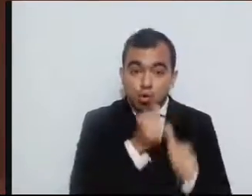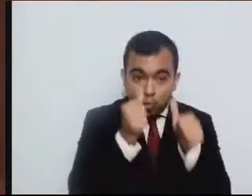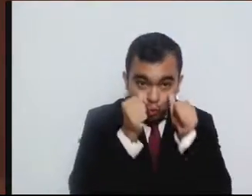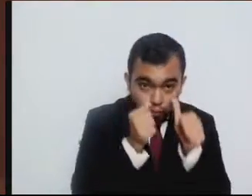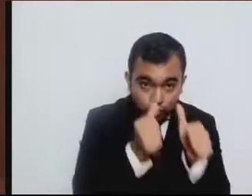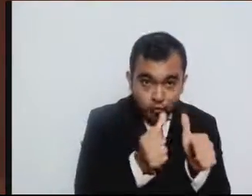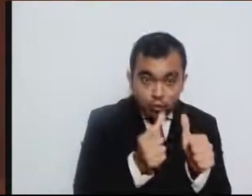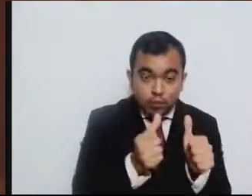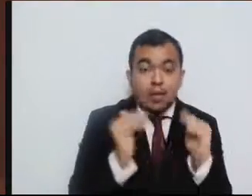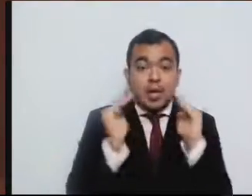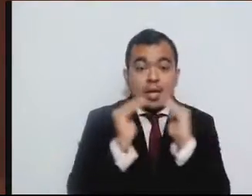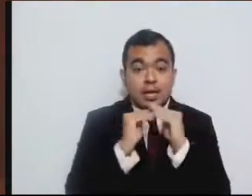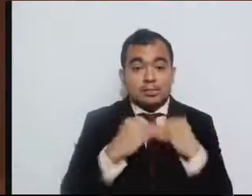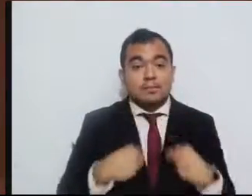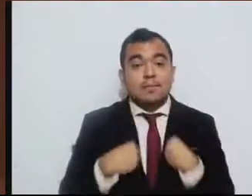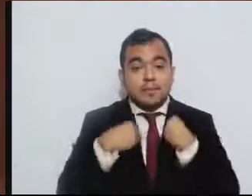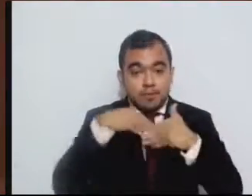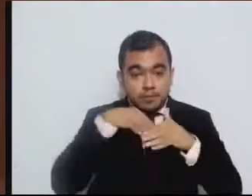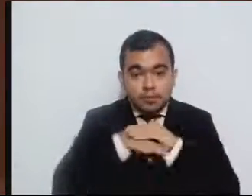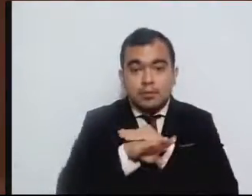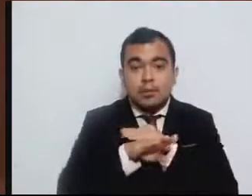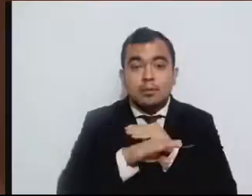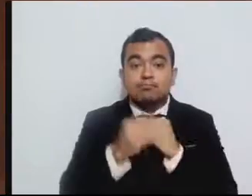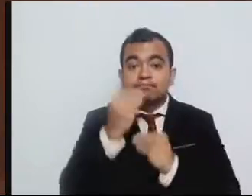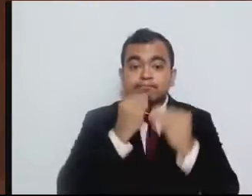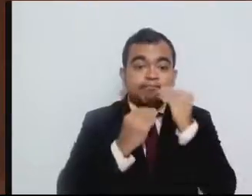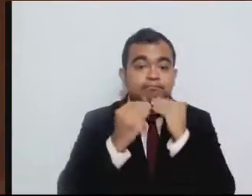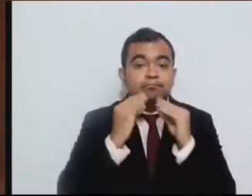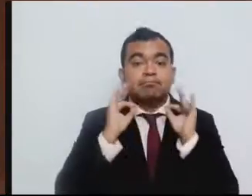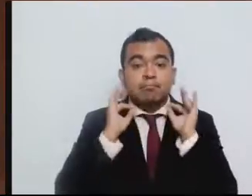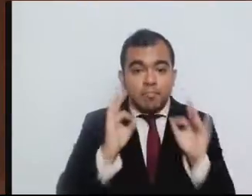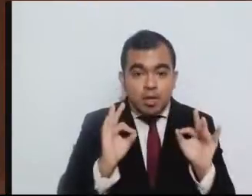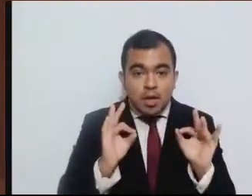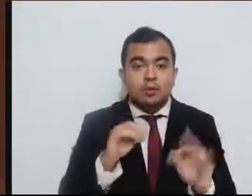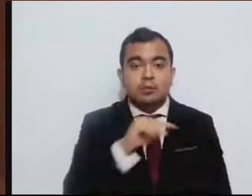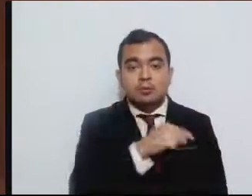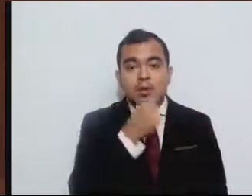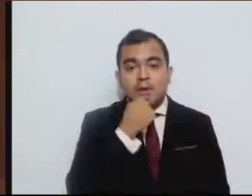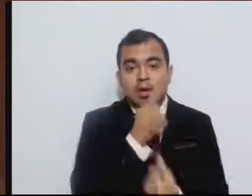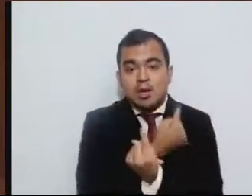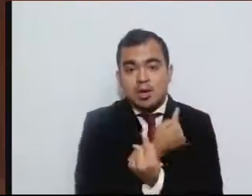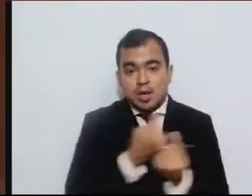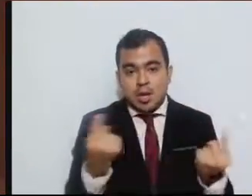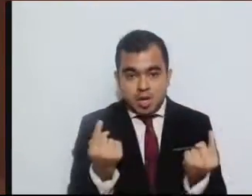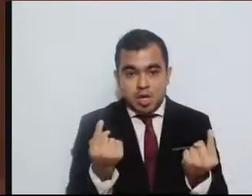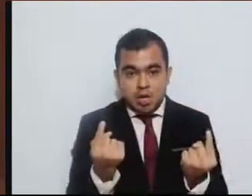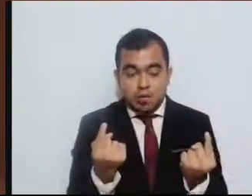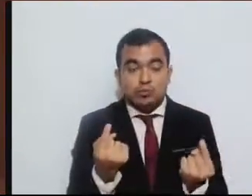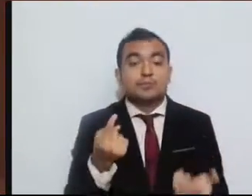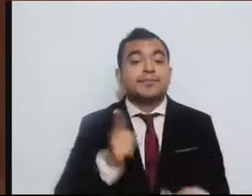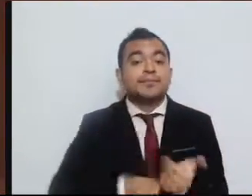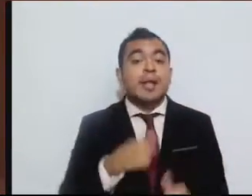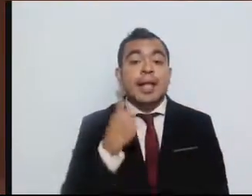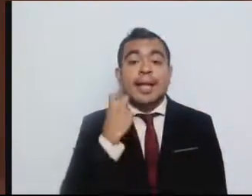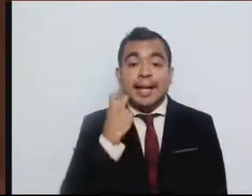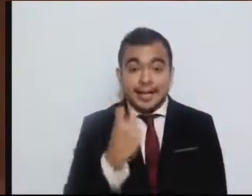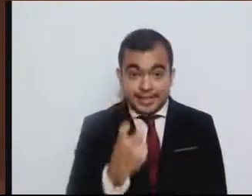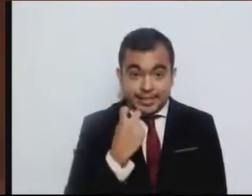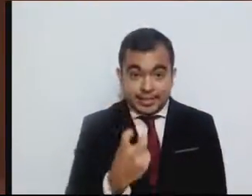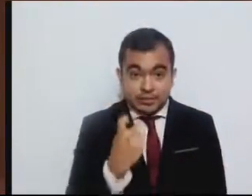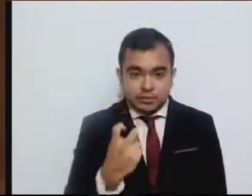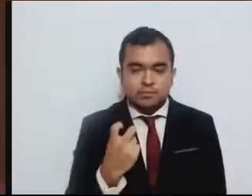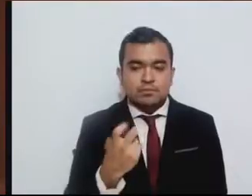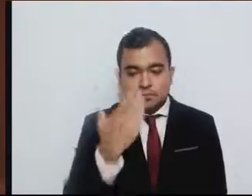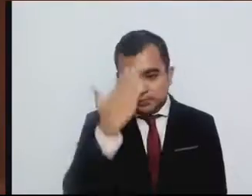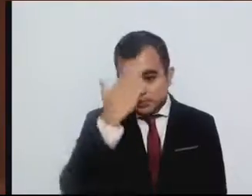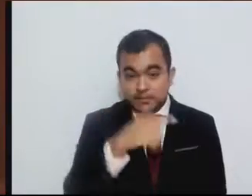a una nutrición adecuada de los menores, siendo así que en su preámbulo reconoce que el menor